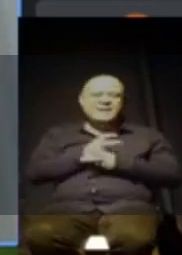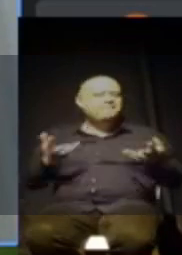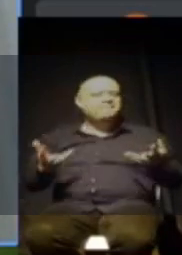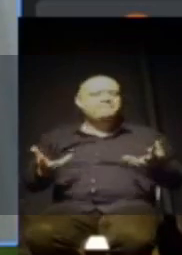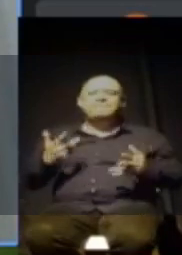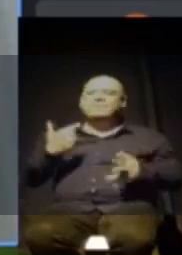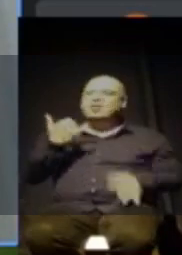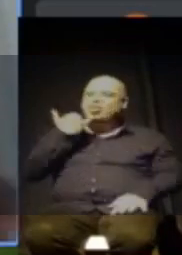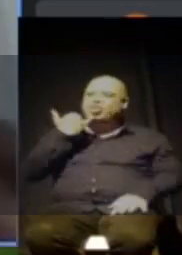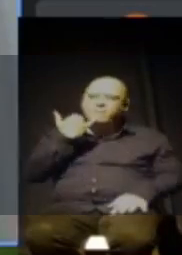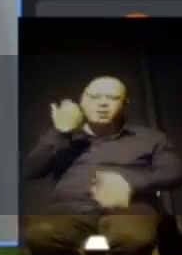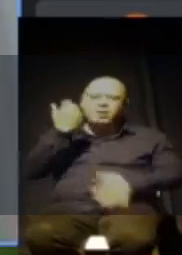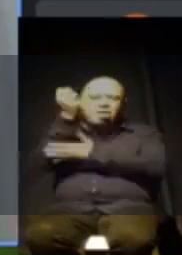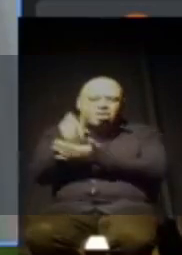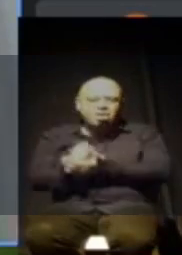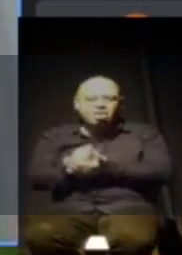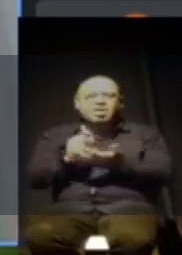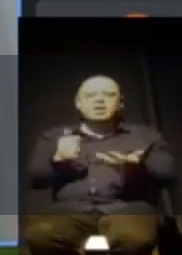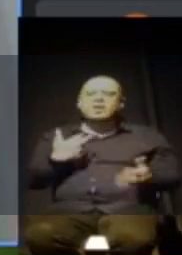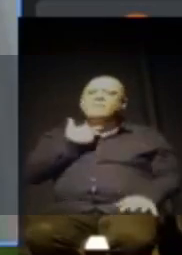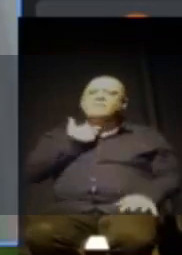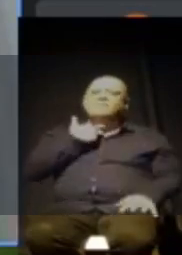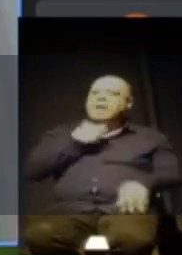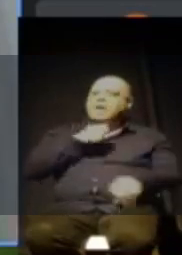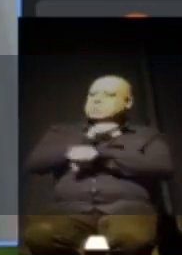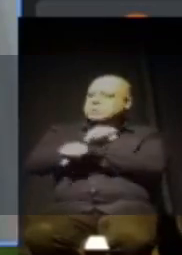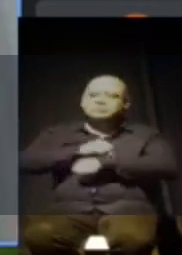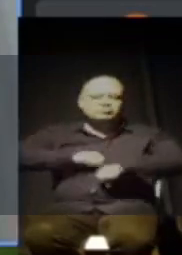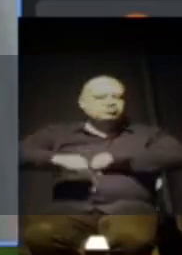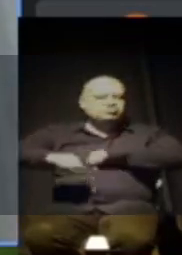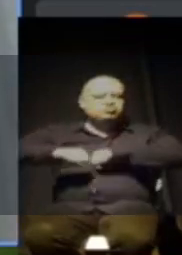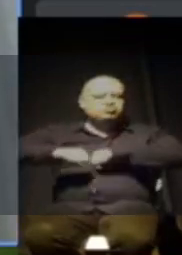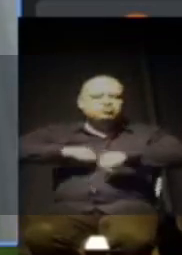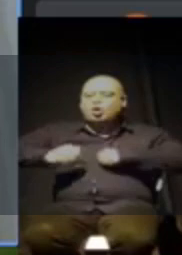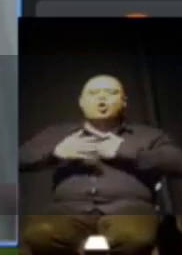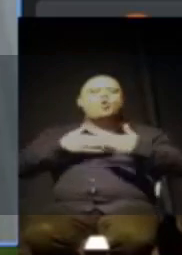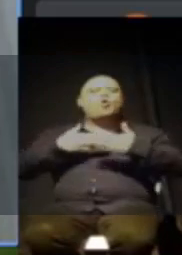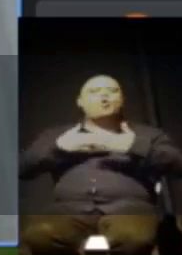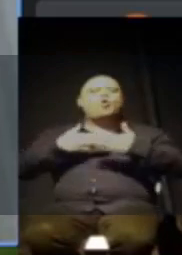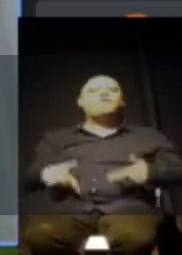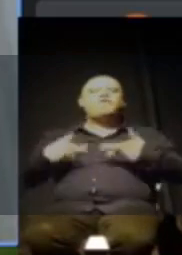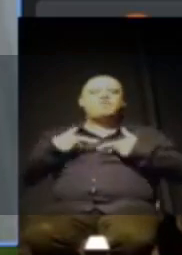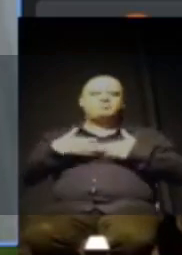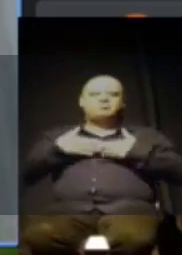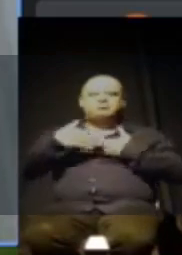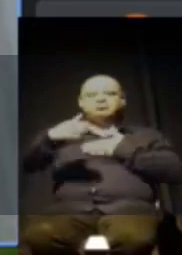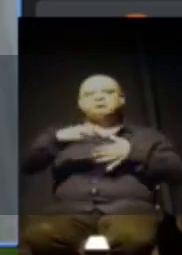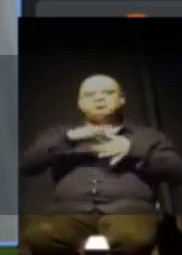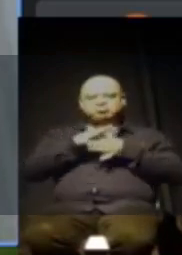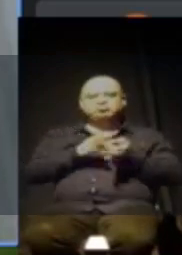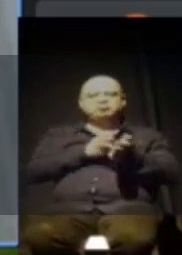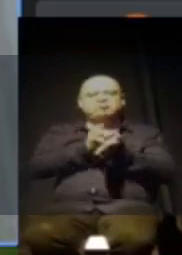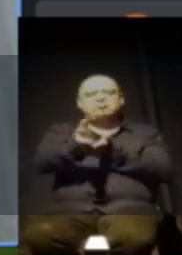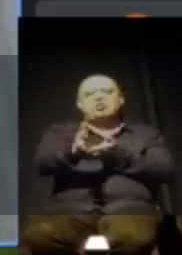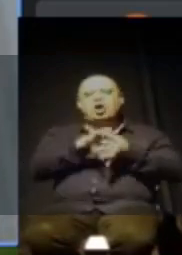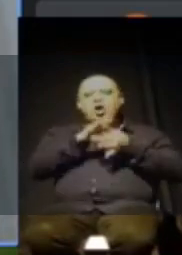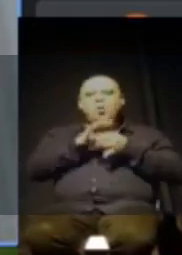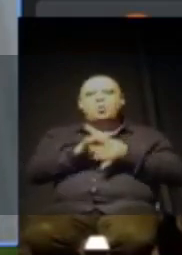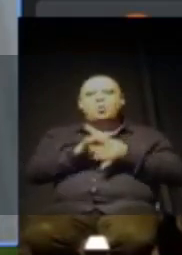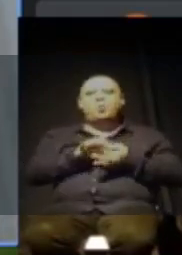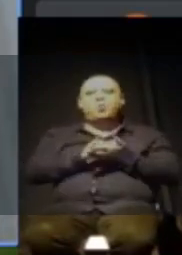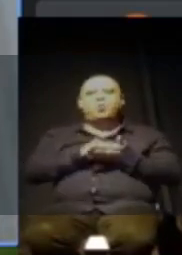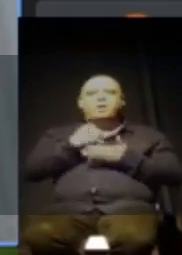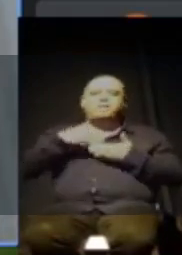trato hostil, pierden su nombre y su lengua, continúan siendo sujetos activos pese a que su vida y su trabajo pertenecen a aquellos